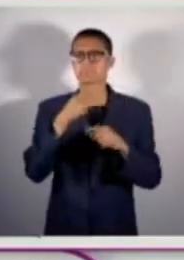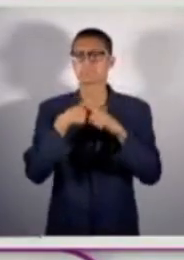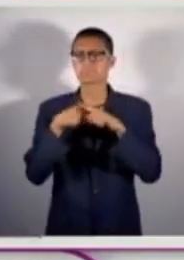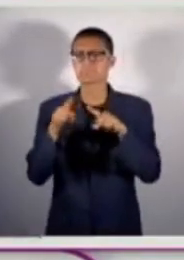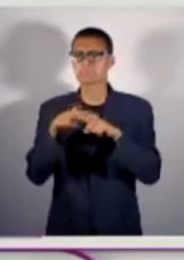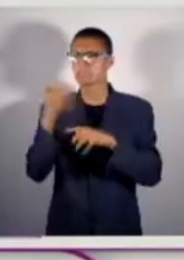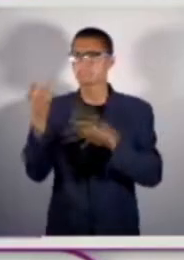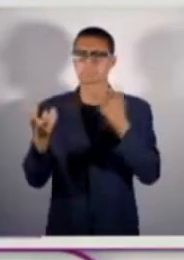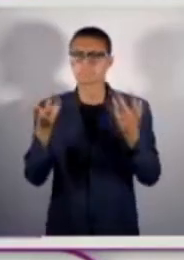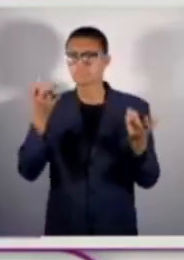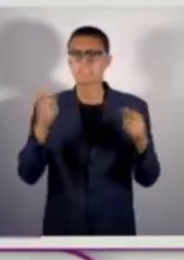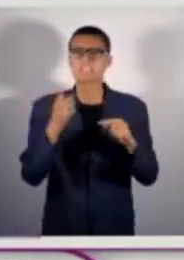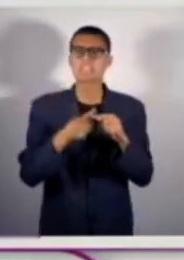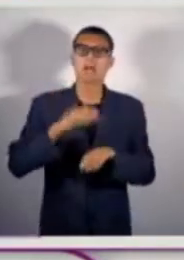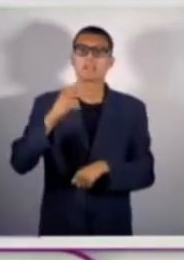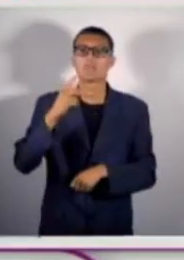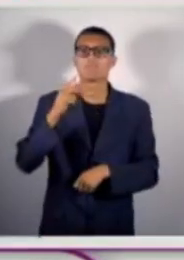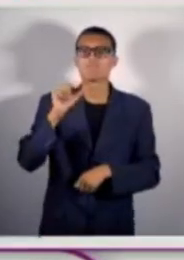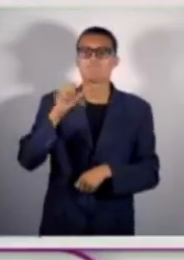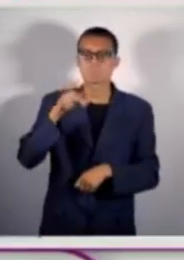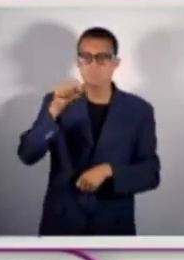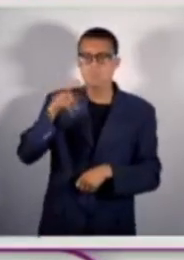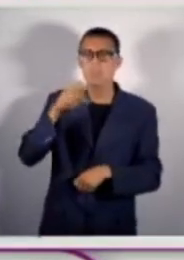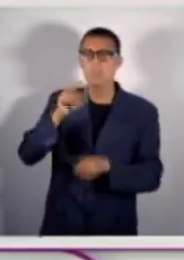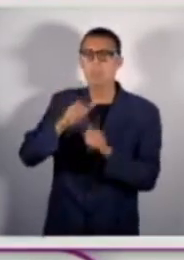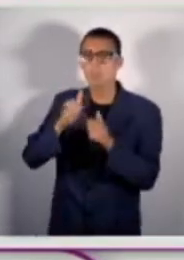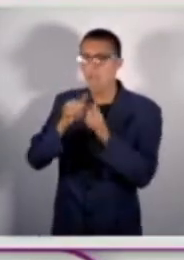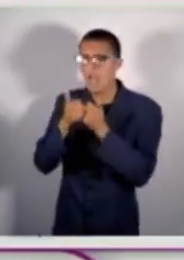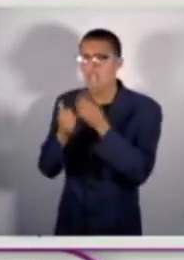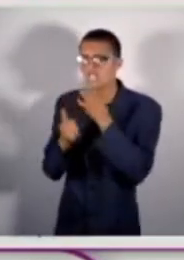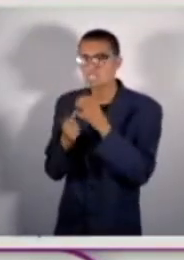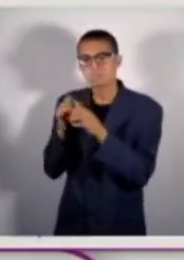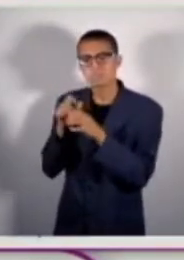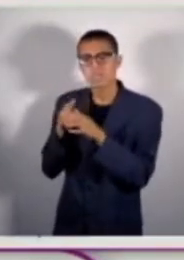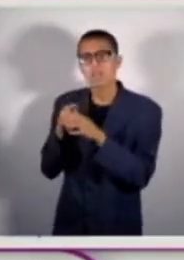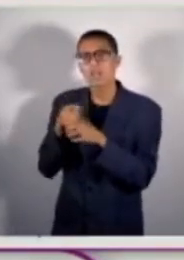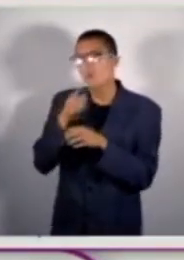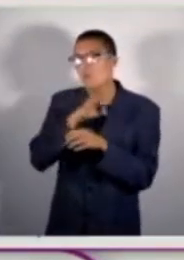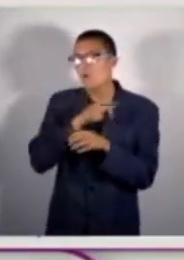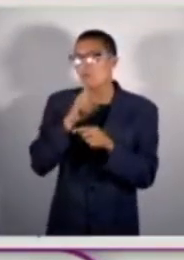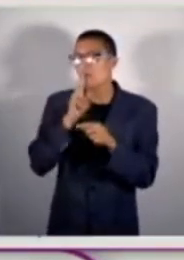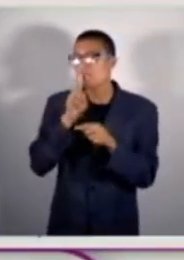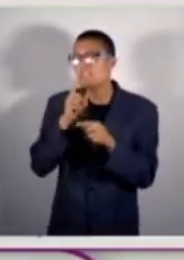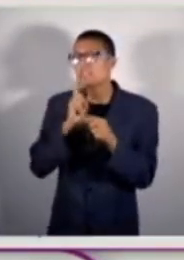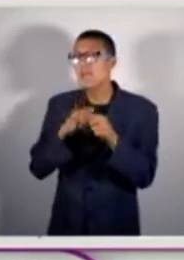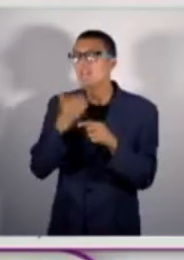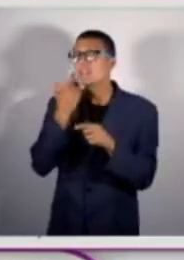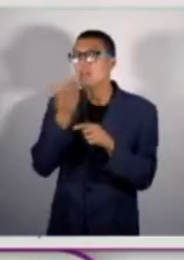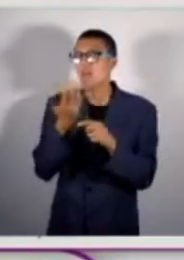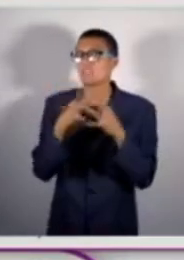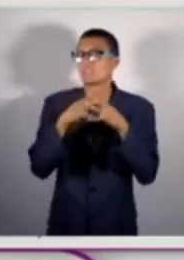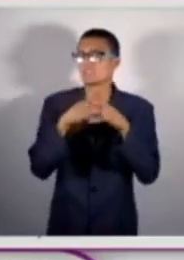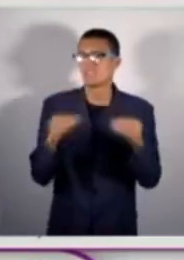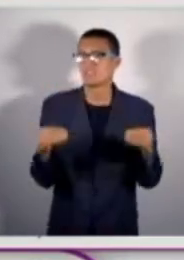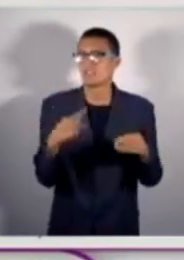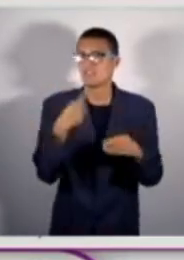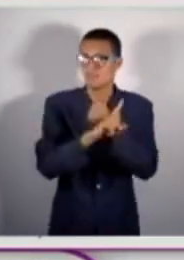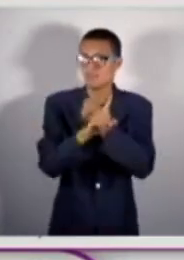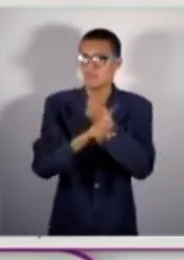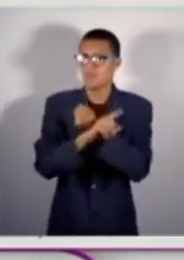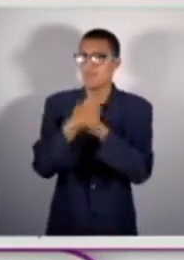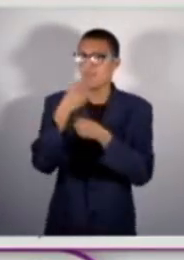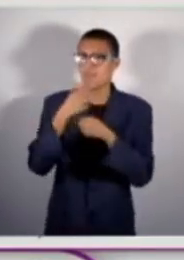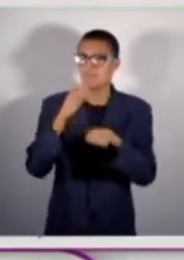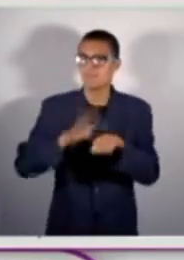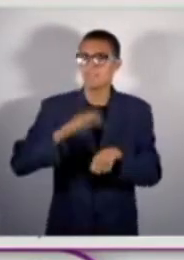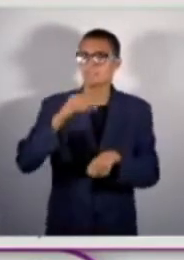perfectamente quién es más pan de lo mismo. En cambio, también puedes ver quién sí quiere y puede resolver tus problemas porque mereces más. No